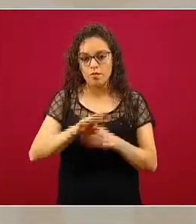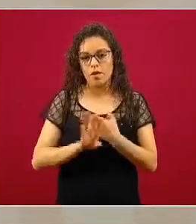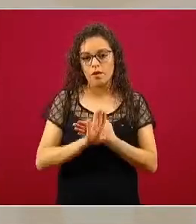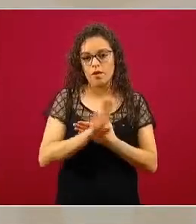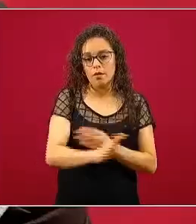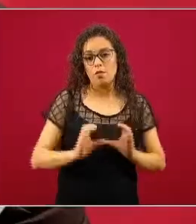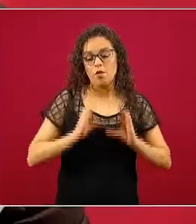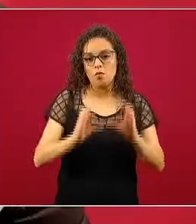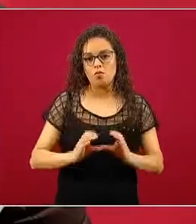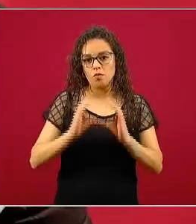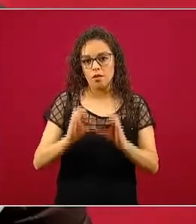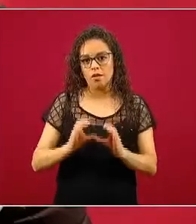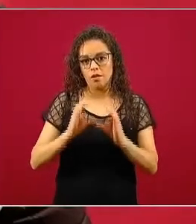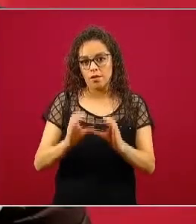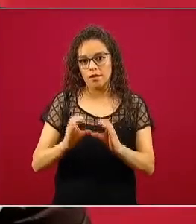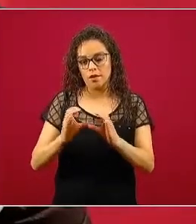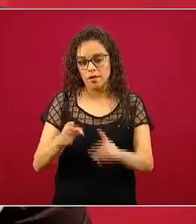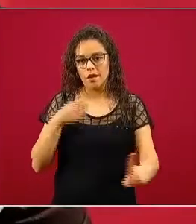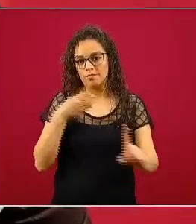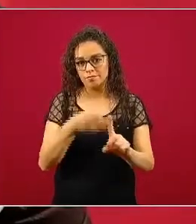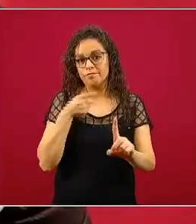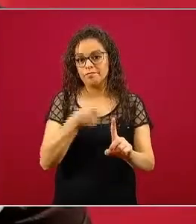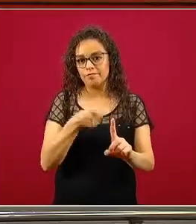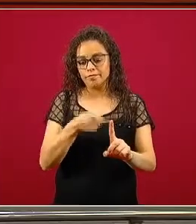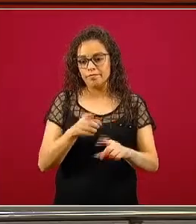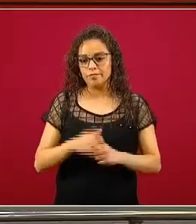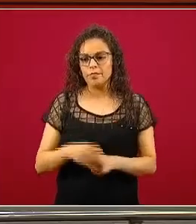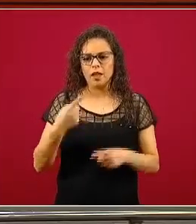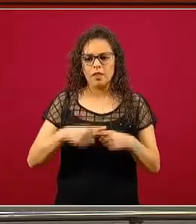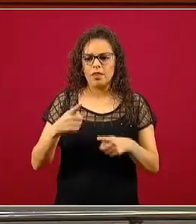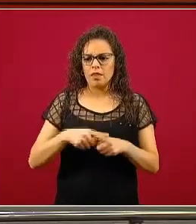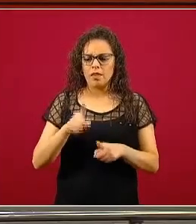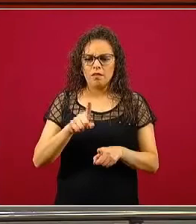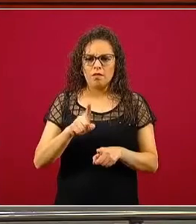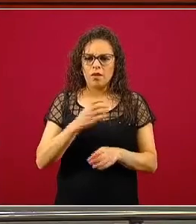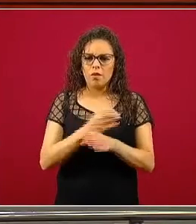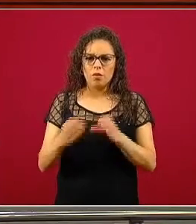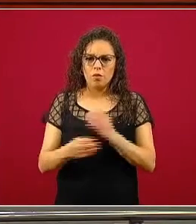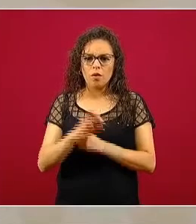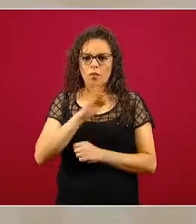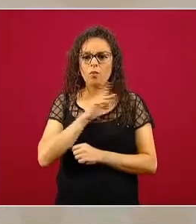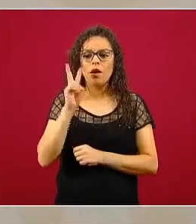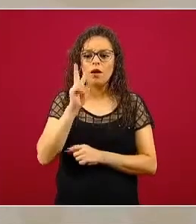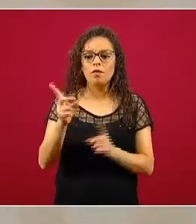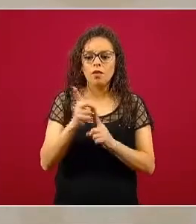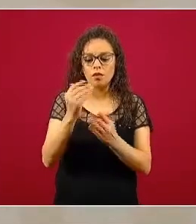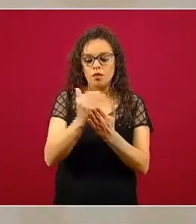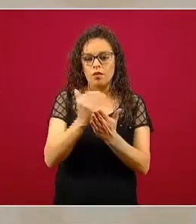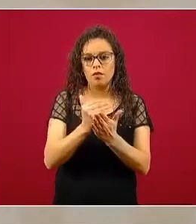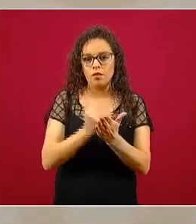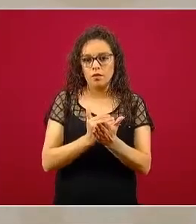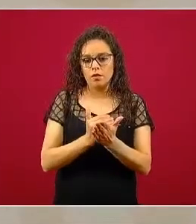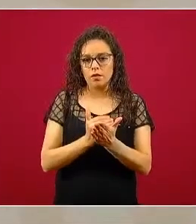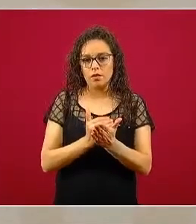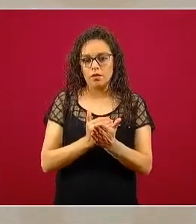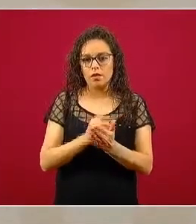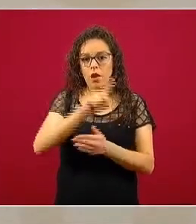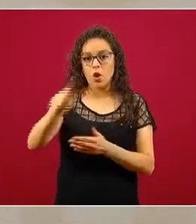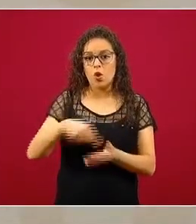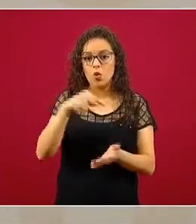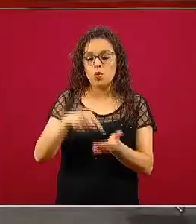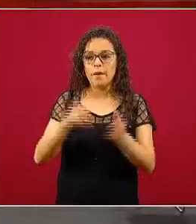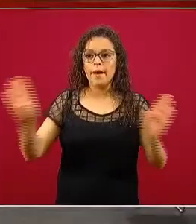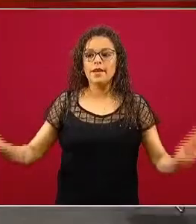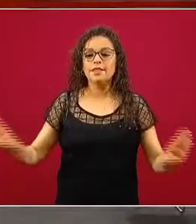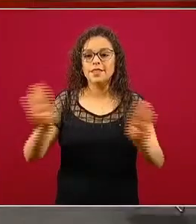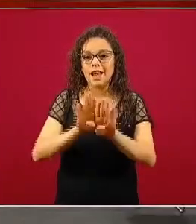o muy focalizadas. Son muchas de las acciones que podrían inclusive encontrarse en el lineamiento de espacios cerrados, por